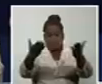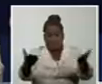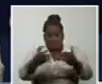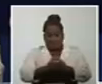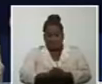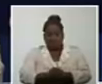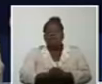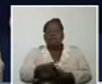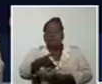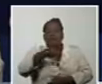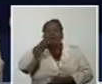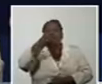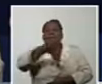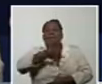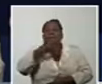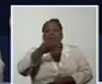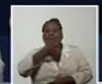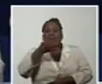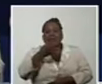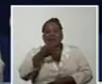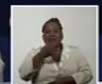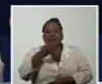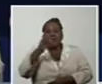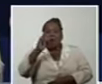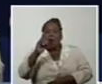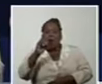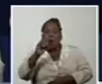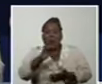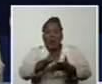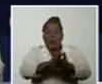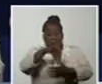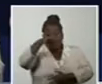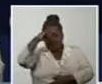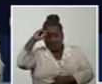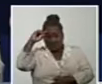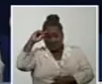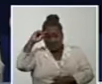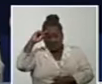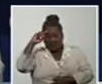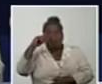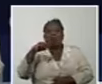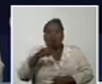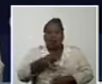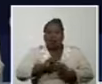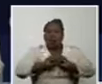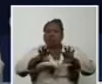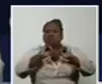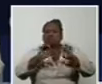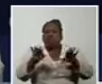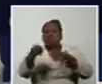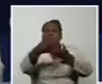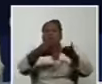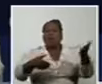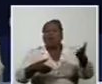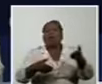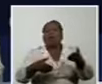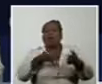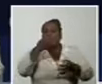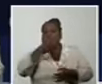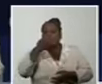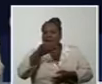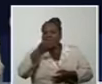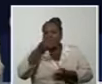que plantea que la Organización Mundial de la Salud publicó un informe en el que afirma que no halló